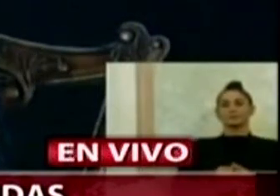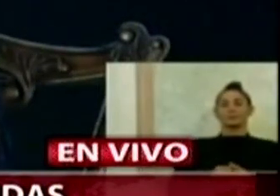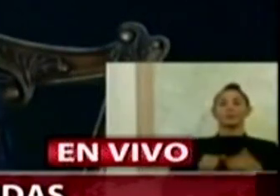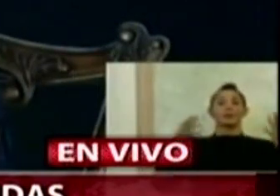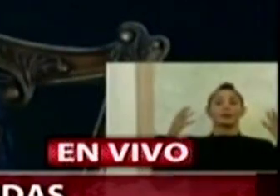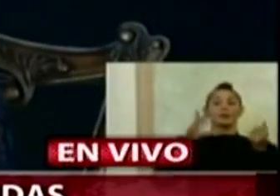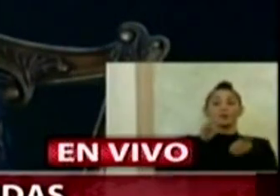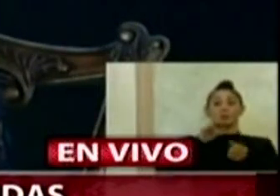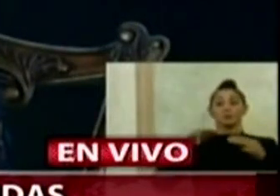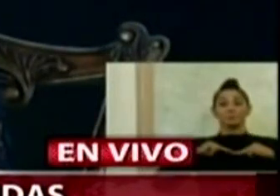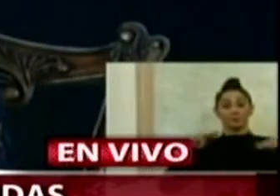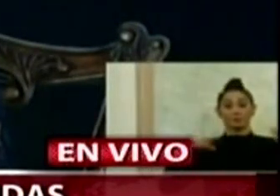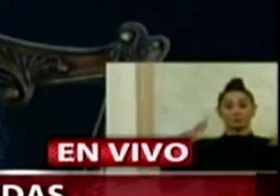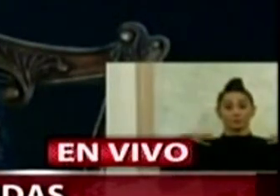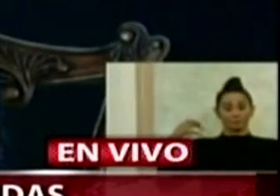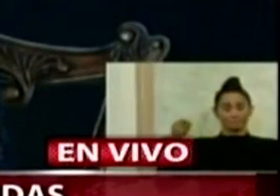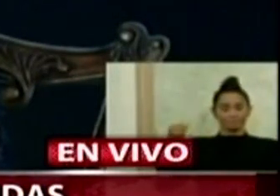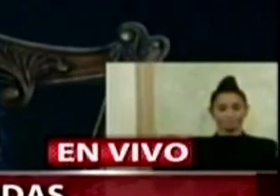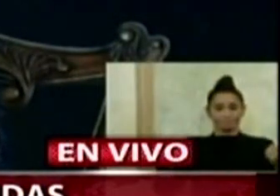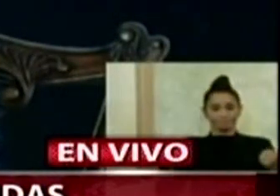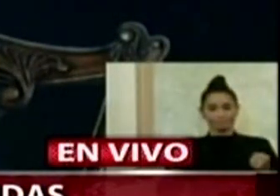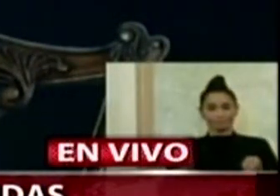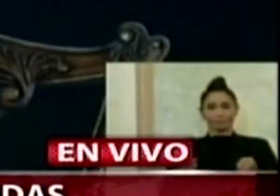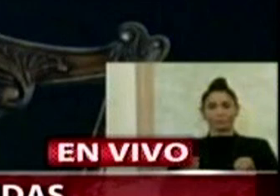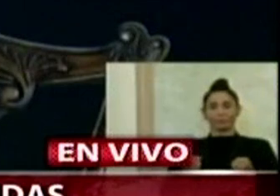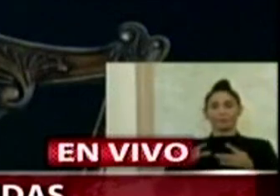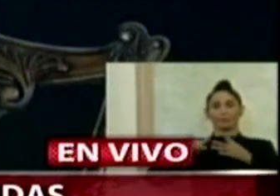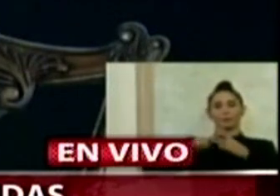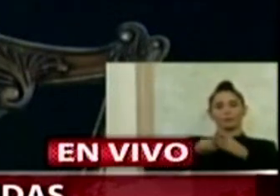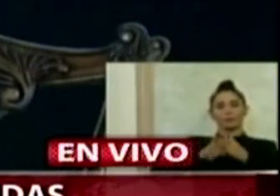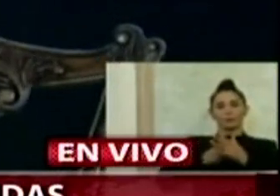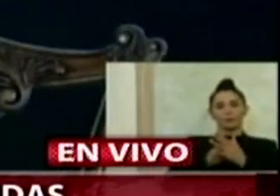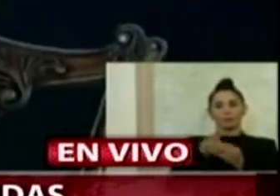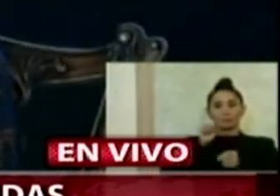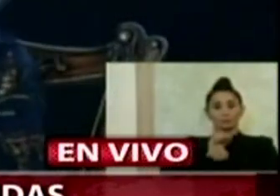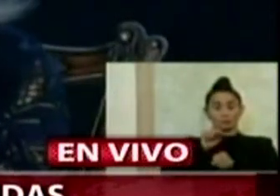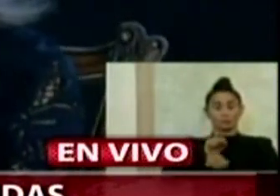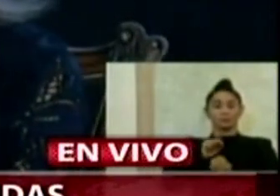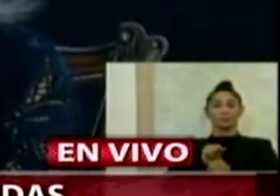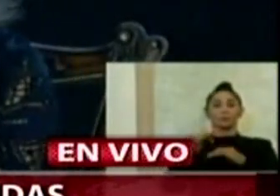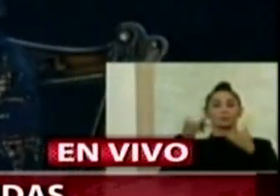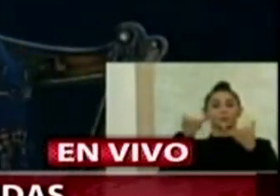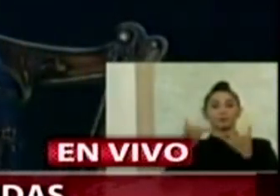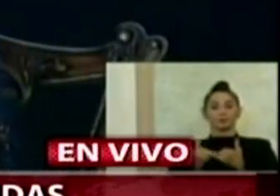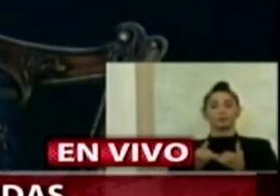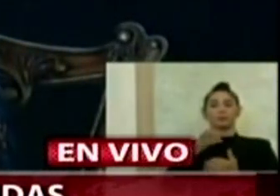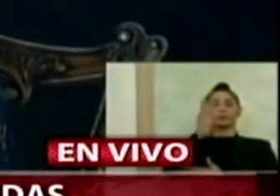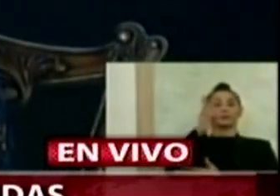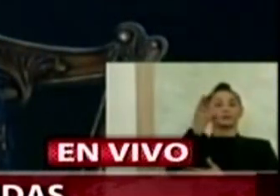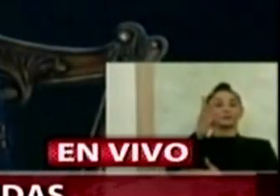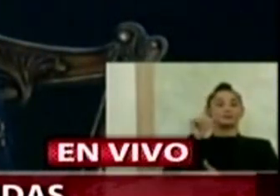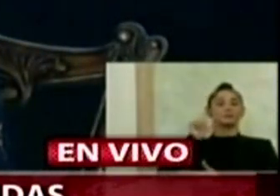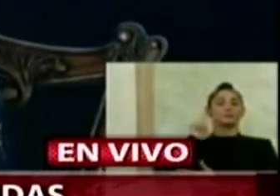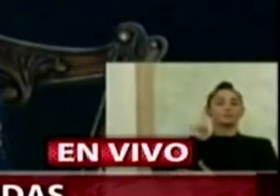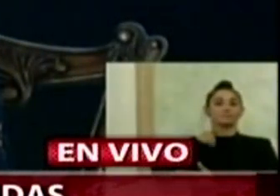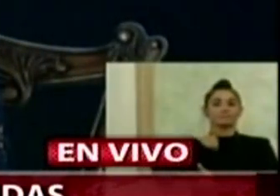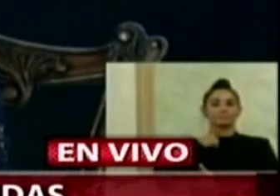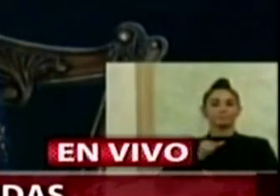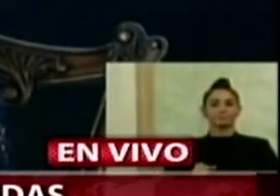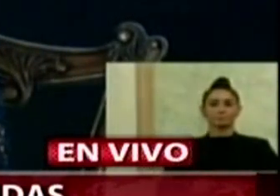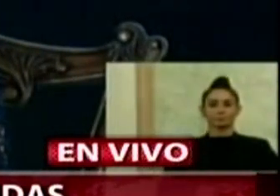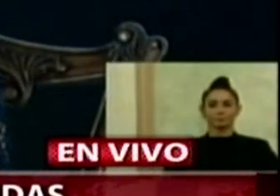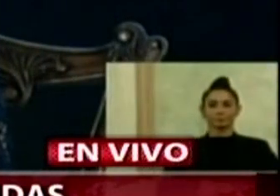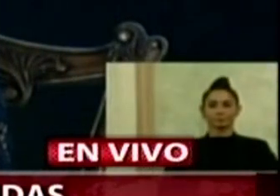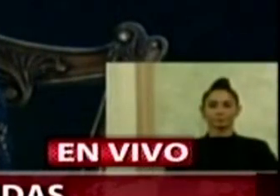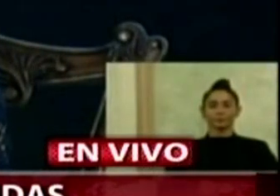salud que inició sus funciones ahora este 16 de agosto. Y